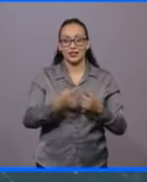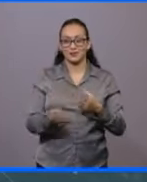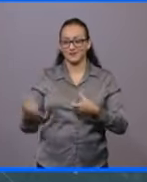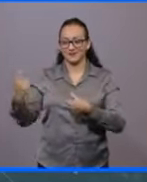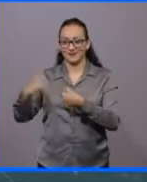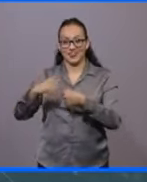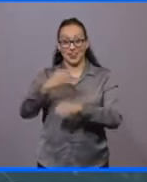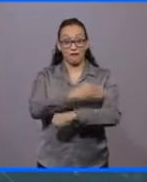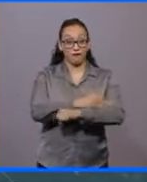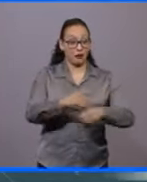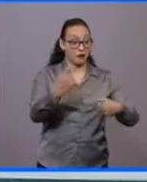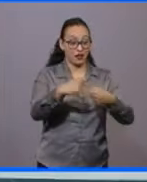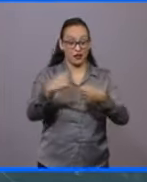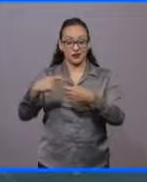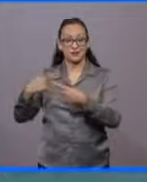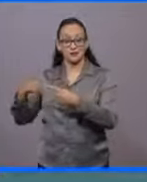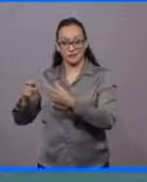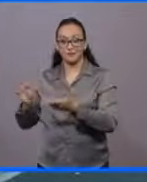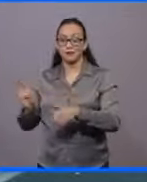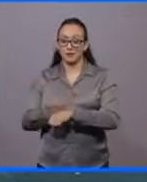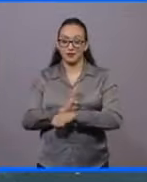de sus diversas familias.